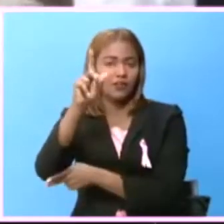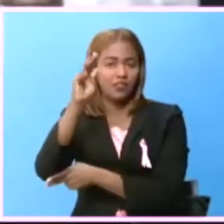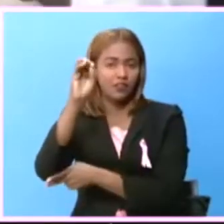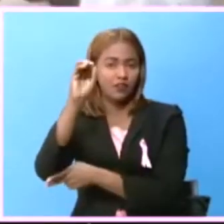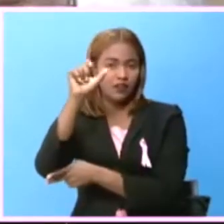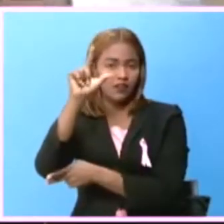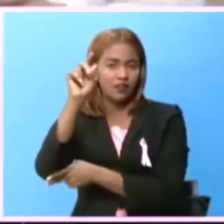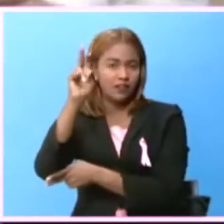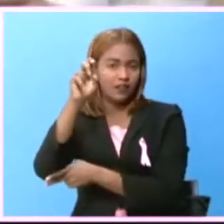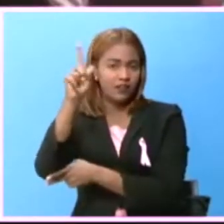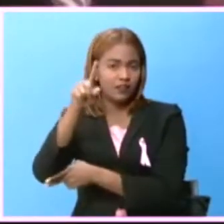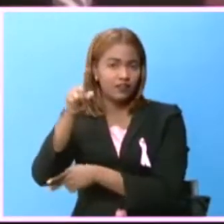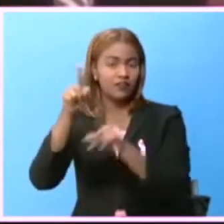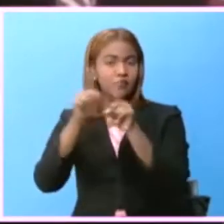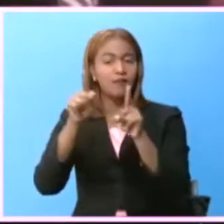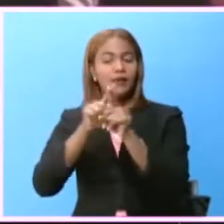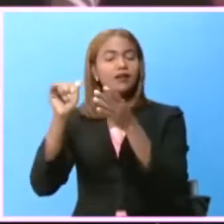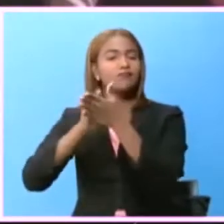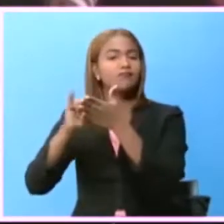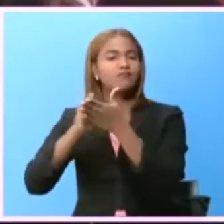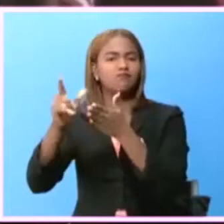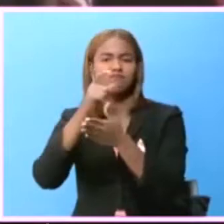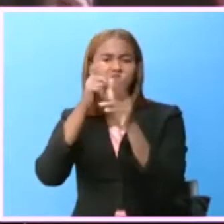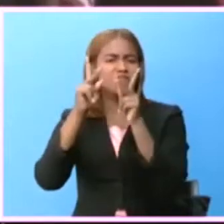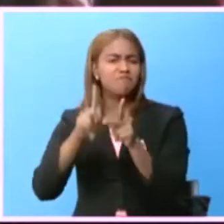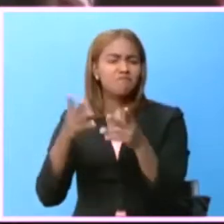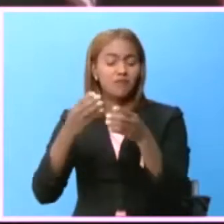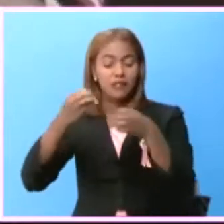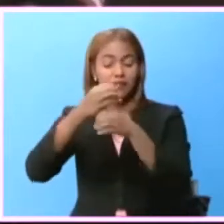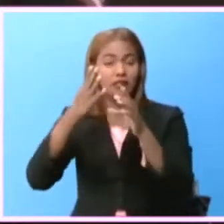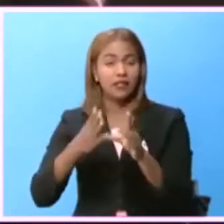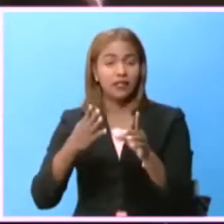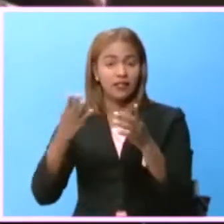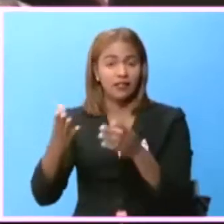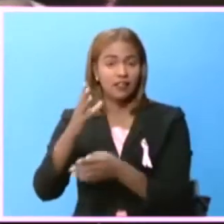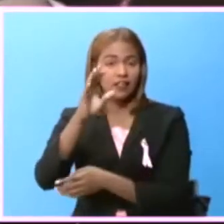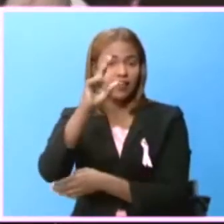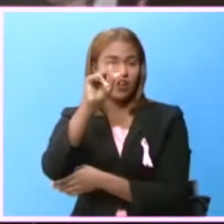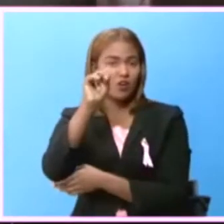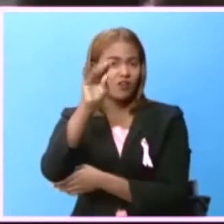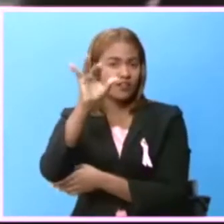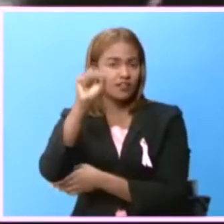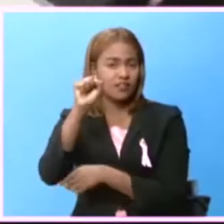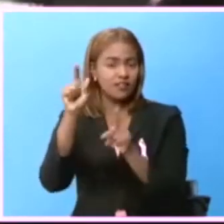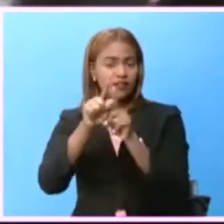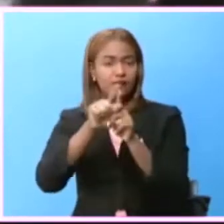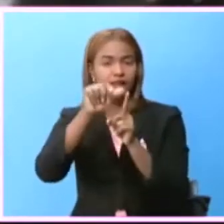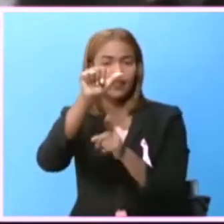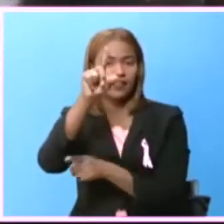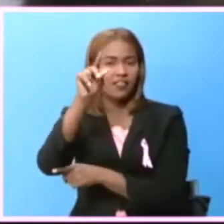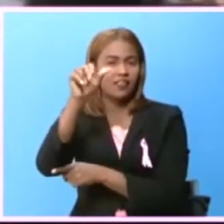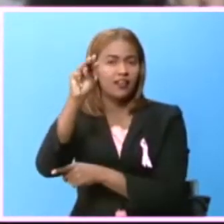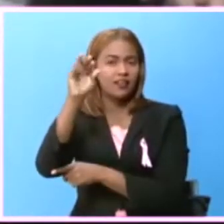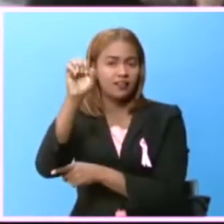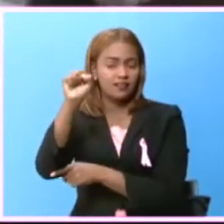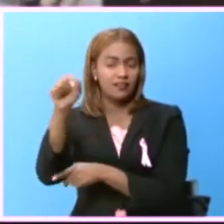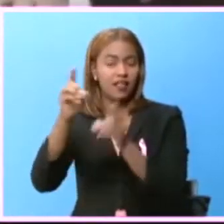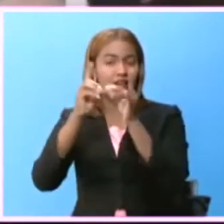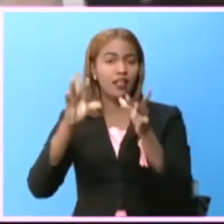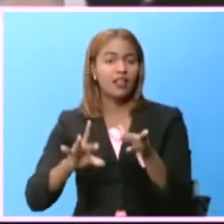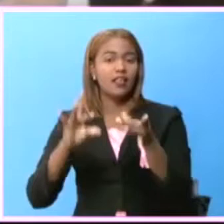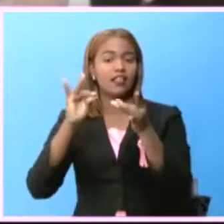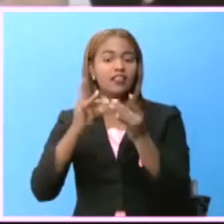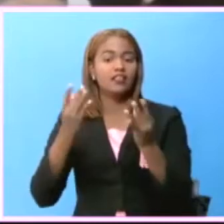inversiones En energía e infraestructura este acuerdo destaca El Fuerte compromiso de los Estados Unidos con la República